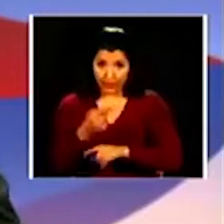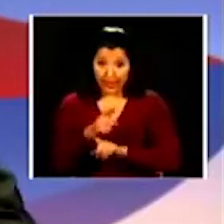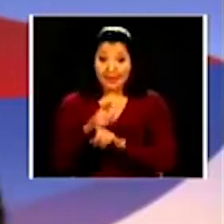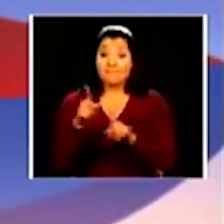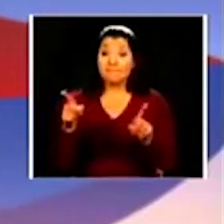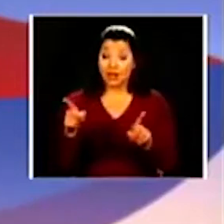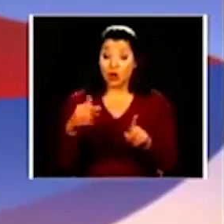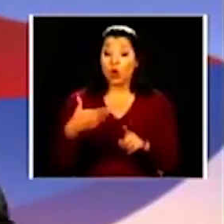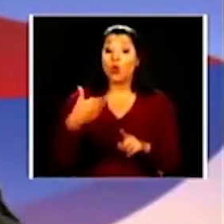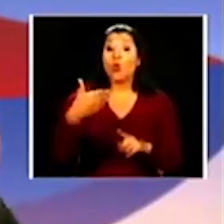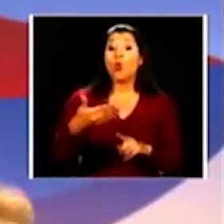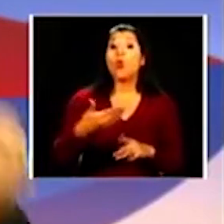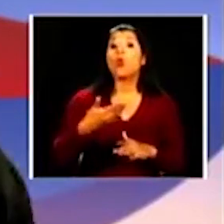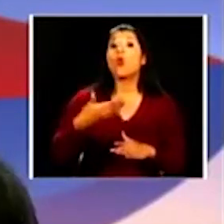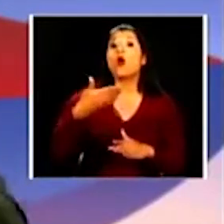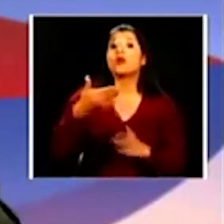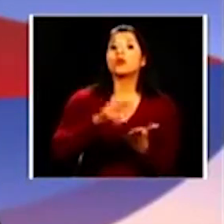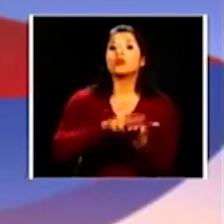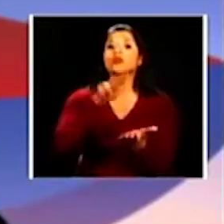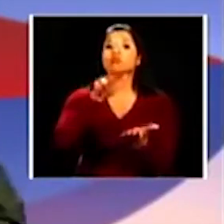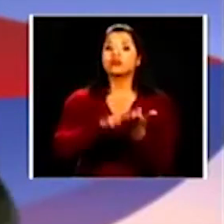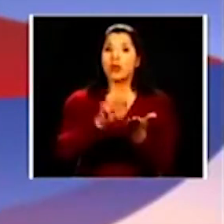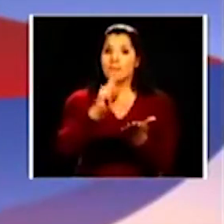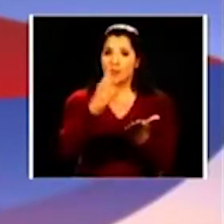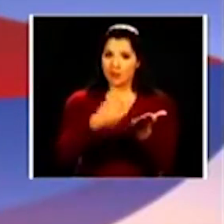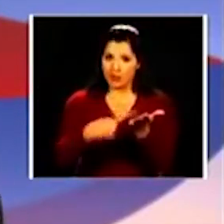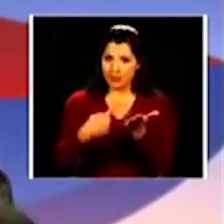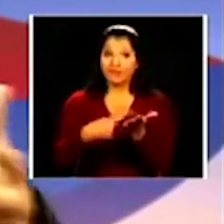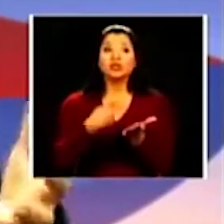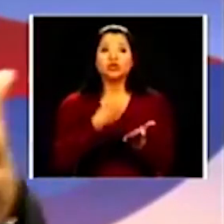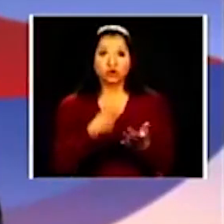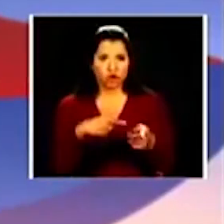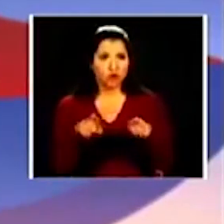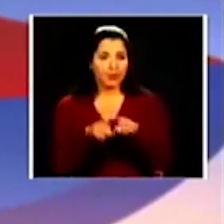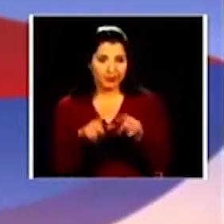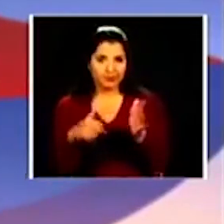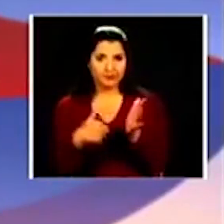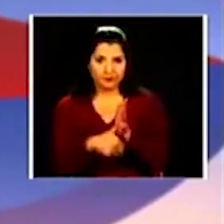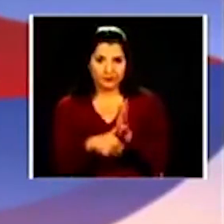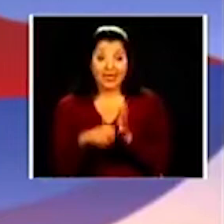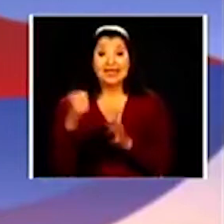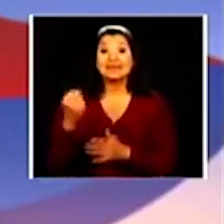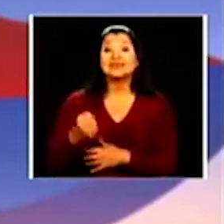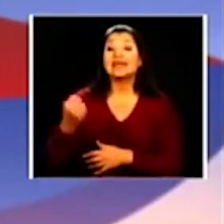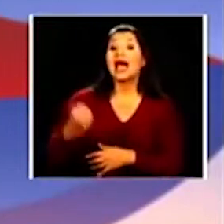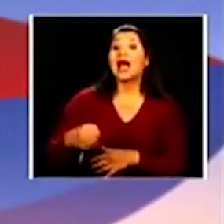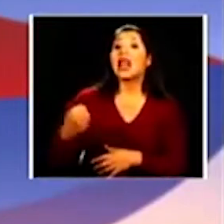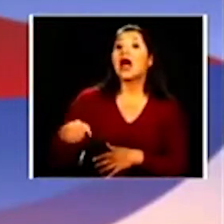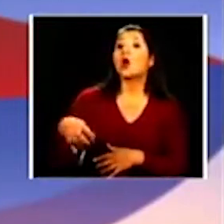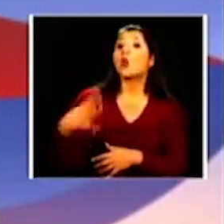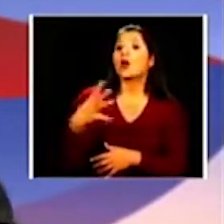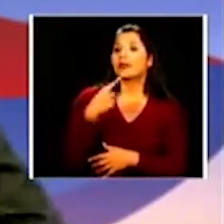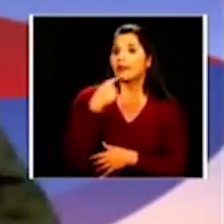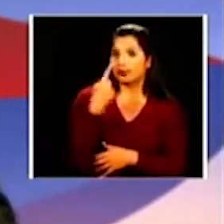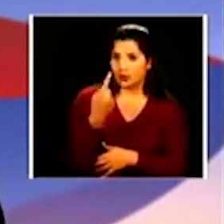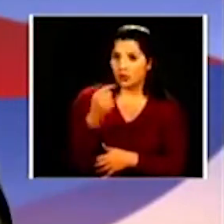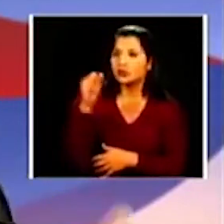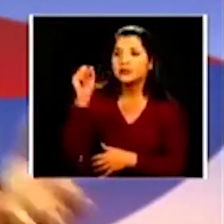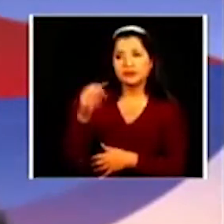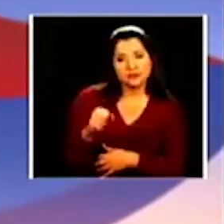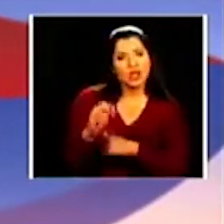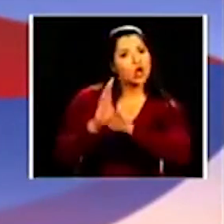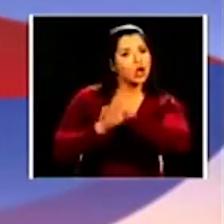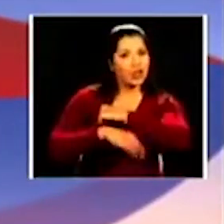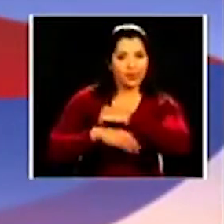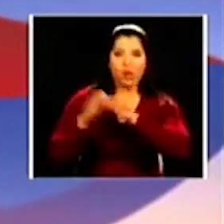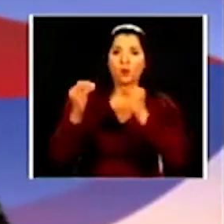primer debate, aprobación en la que yo también voté a favor, la Sala Constitucional hizo el llamado y dijo que en efecto eran desproporcionadas. se